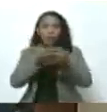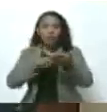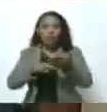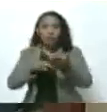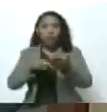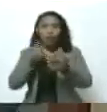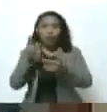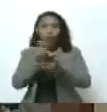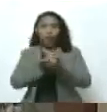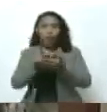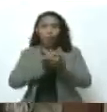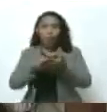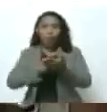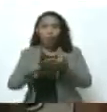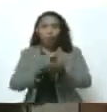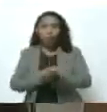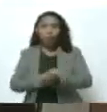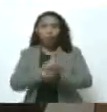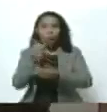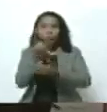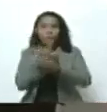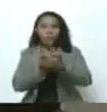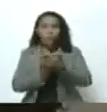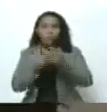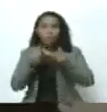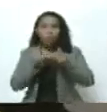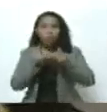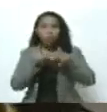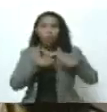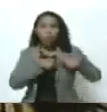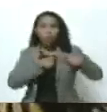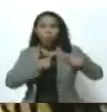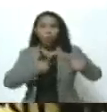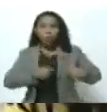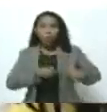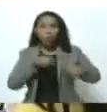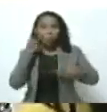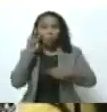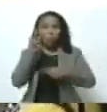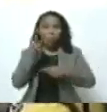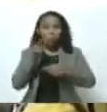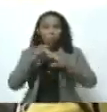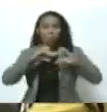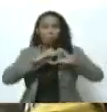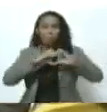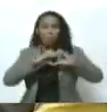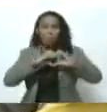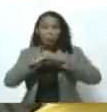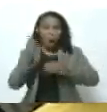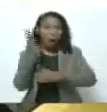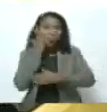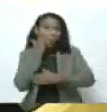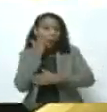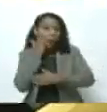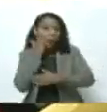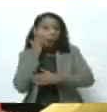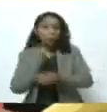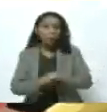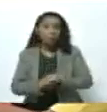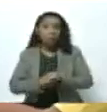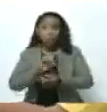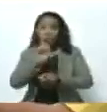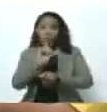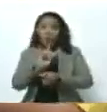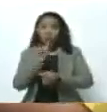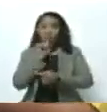la escritura. ¡Ay, ahí están dibujando un corazón! ¿Para la mamá? Ya me batearon por ahí. ¿No?